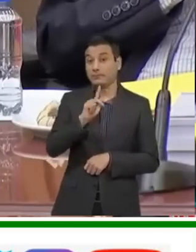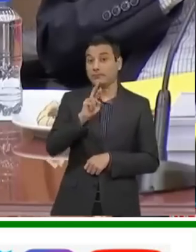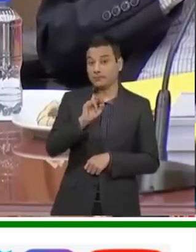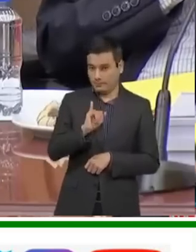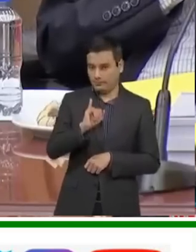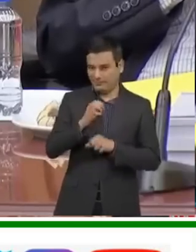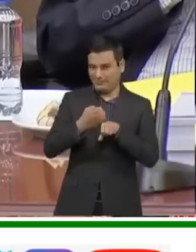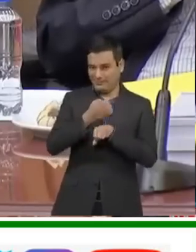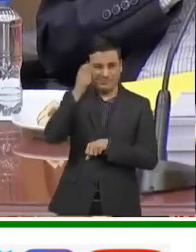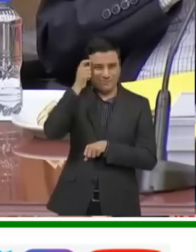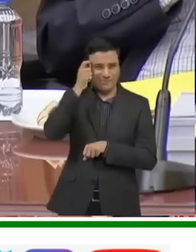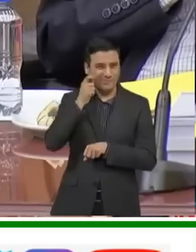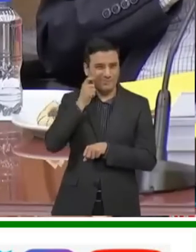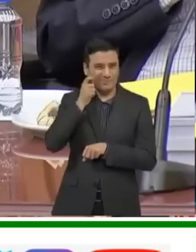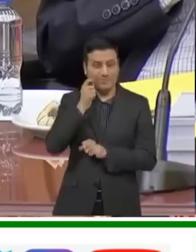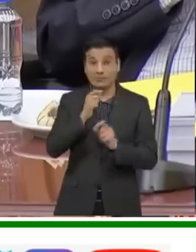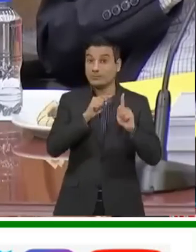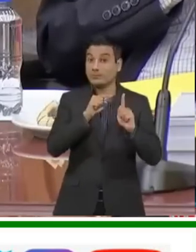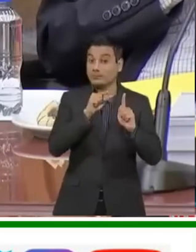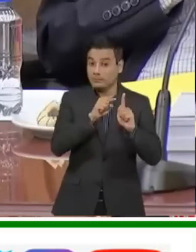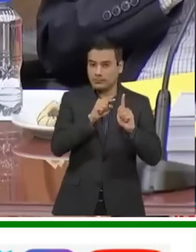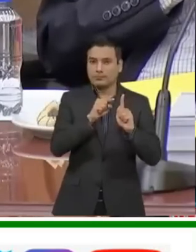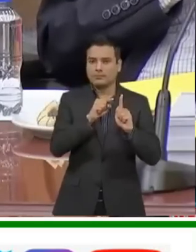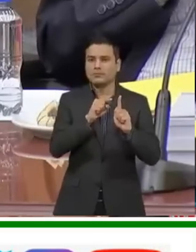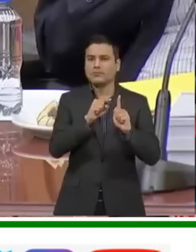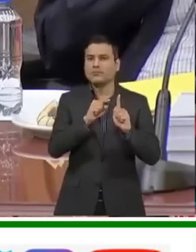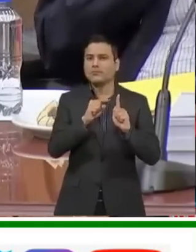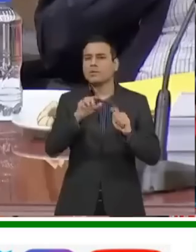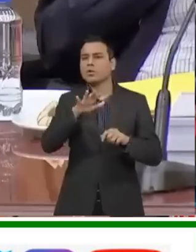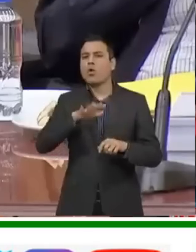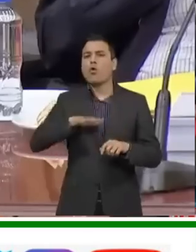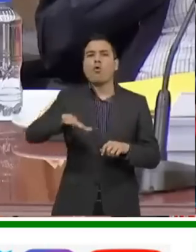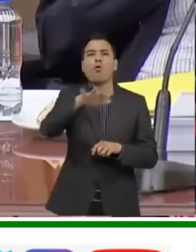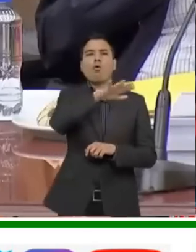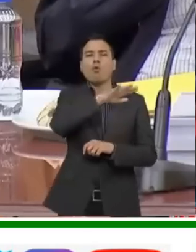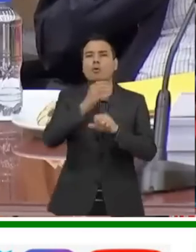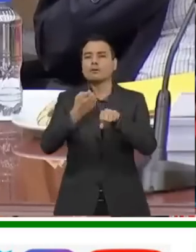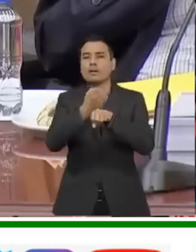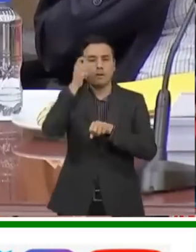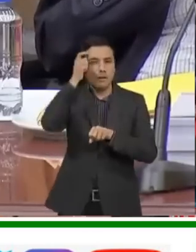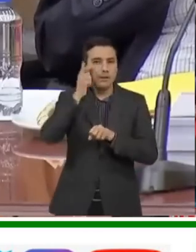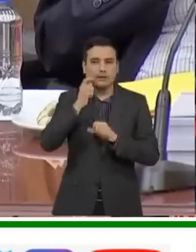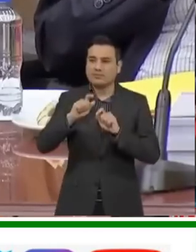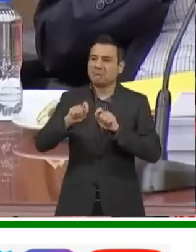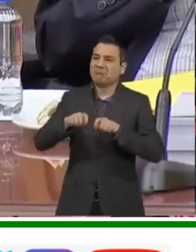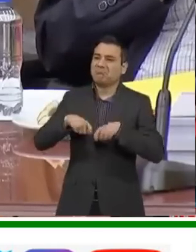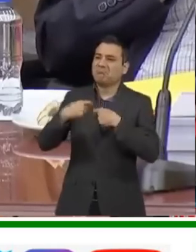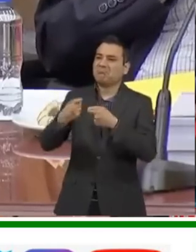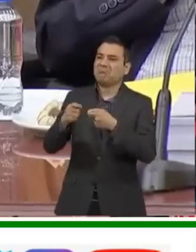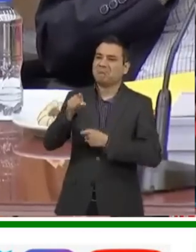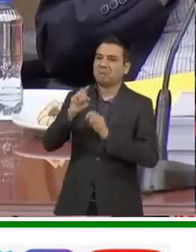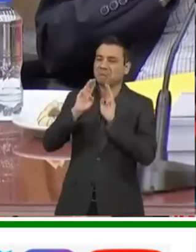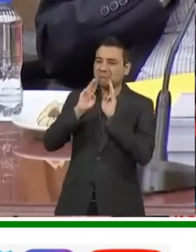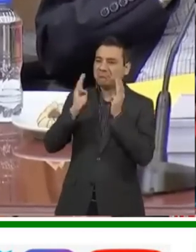Guerrero entregaba al estado de Guerrero al crimen organizado en un